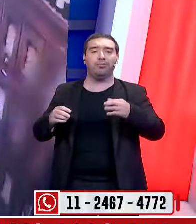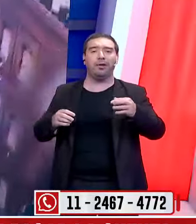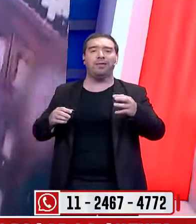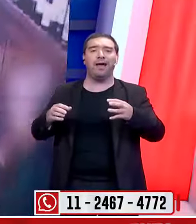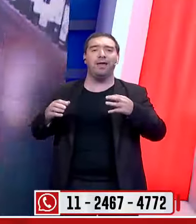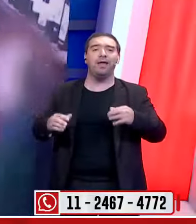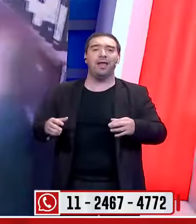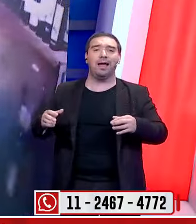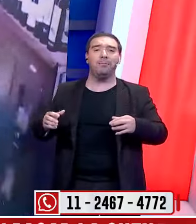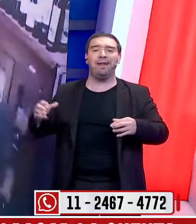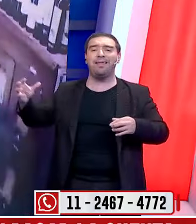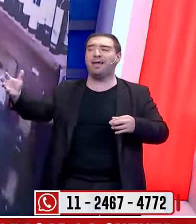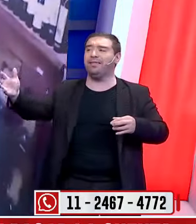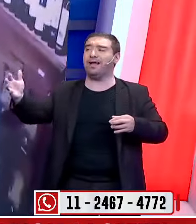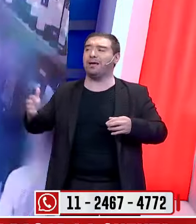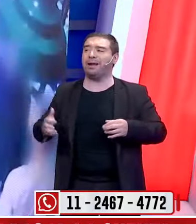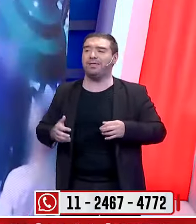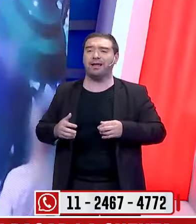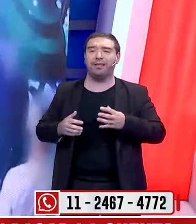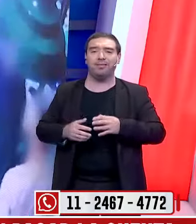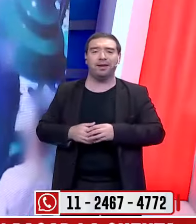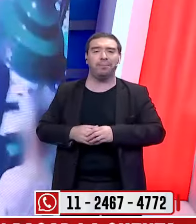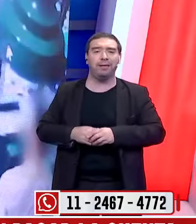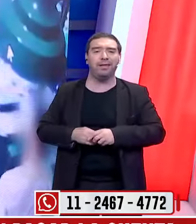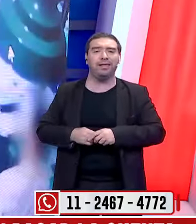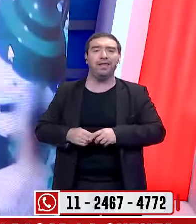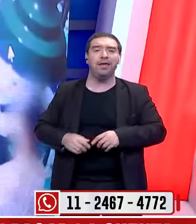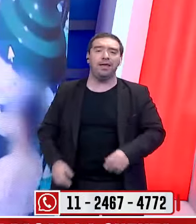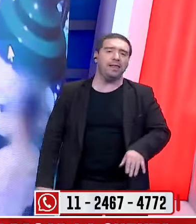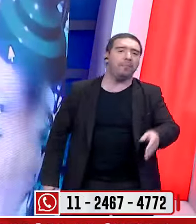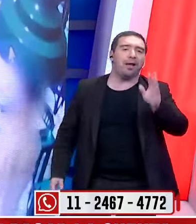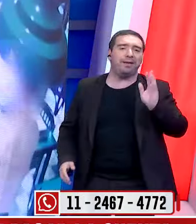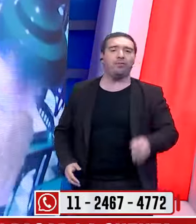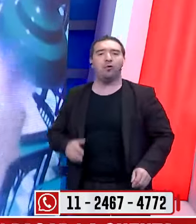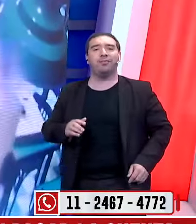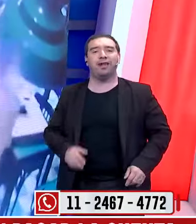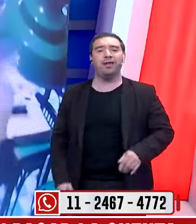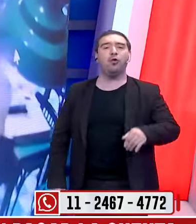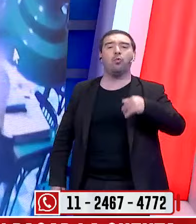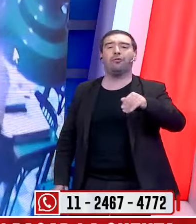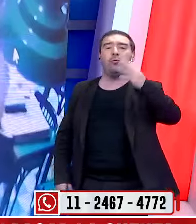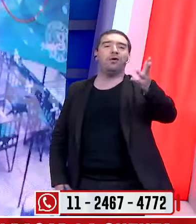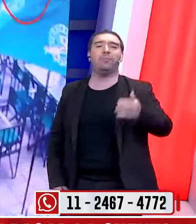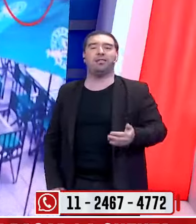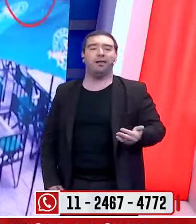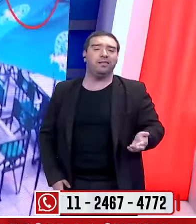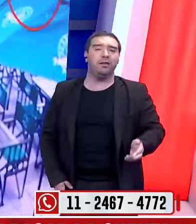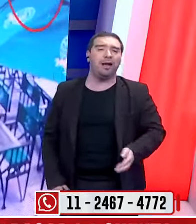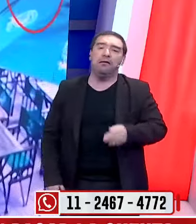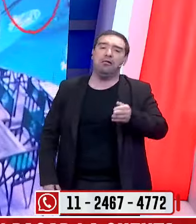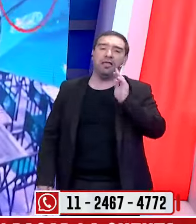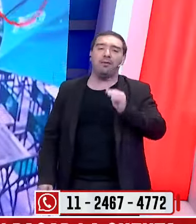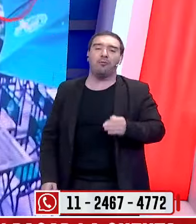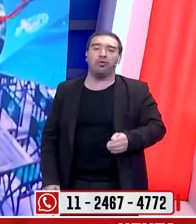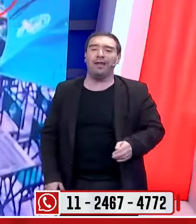la descripción que da la empleada y de la cámara esta que se la entrega rápidamente. Y el tipo caminando lo más tranquilo, 4 cuadras más adelante del